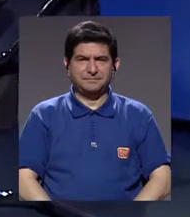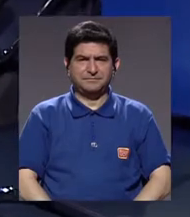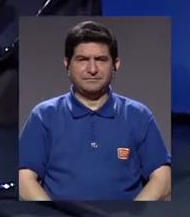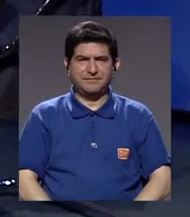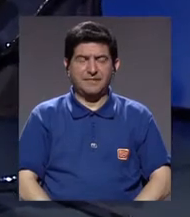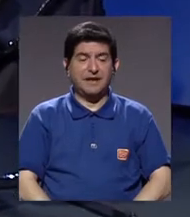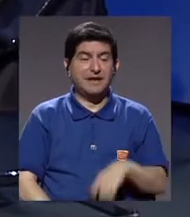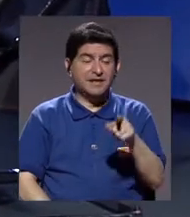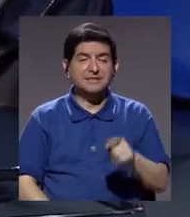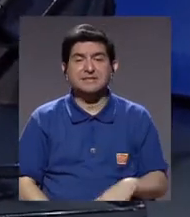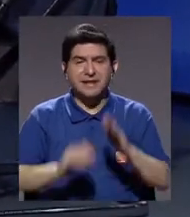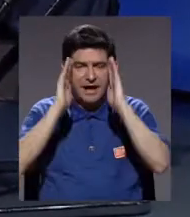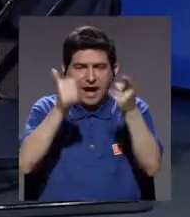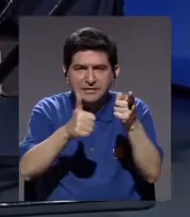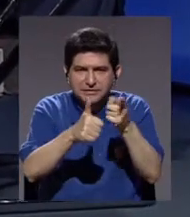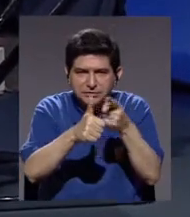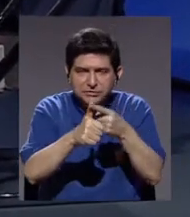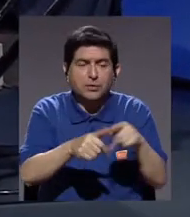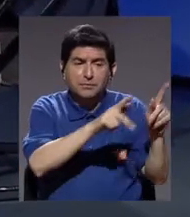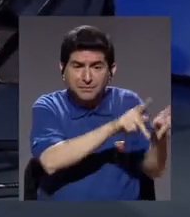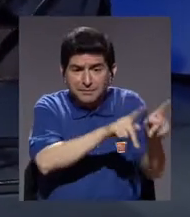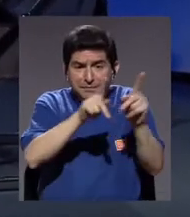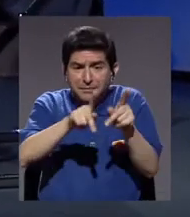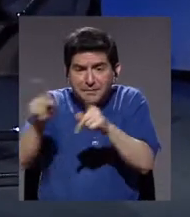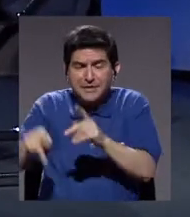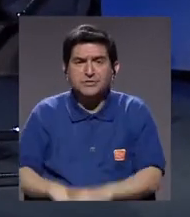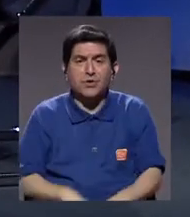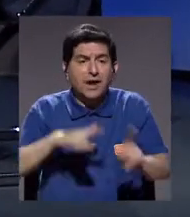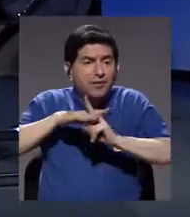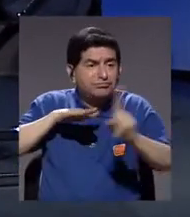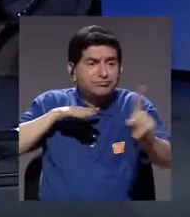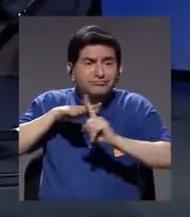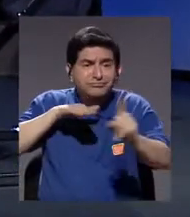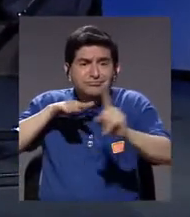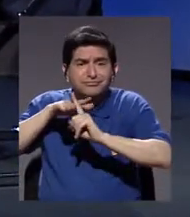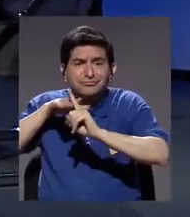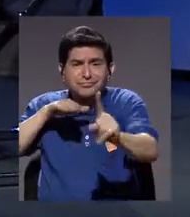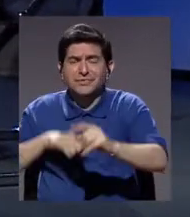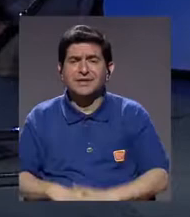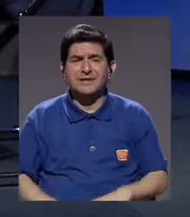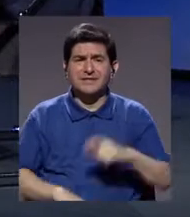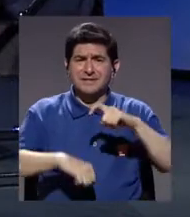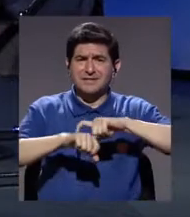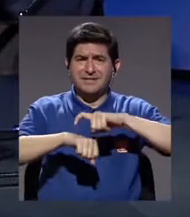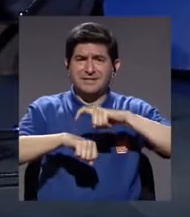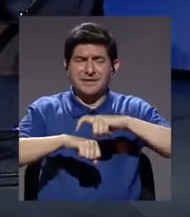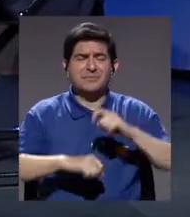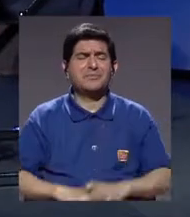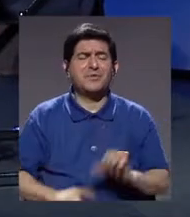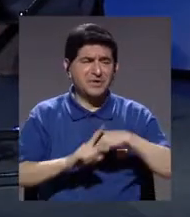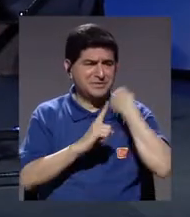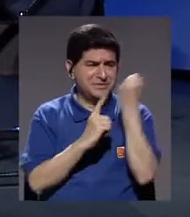de primer orden. Es decir, sí, ¿no? Esta gente estaba huyendo la guerra.